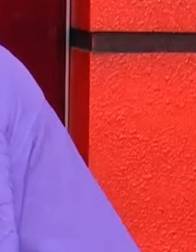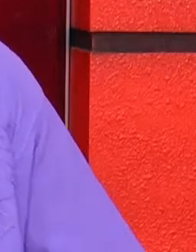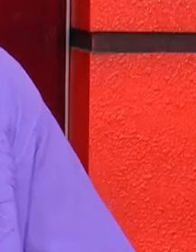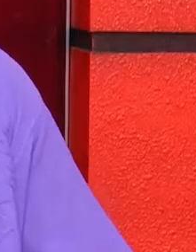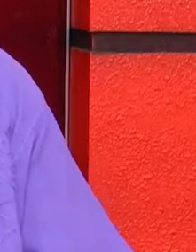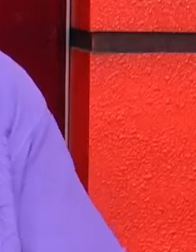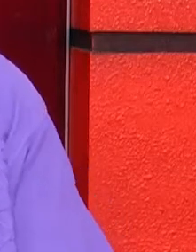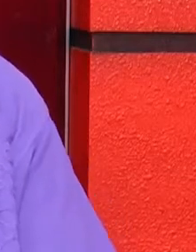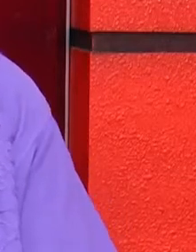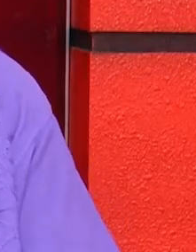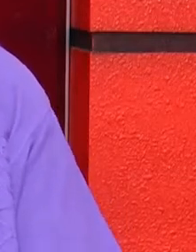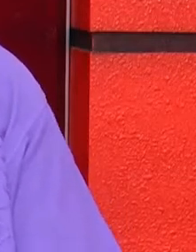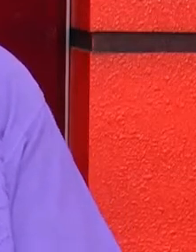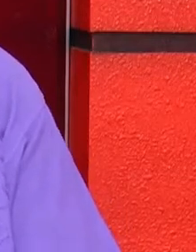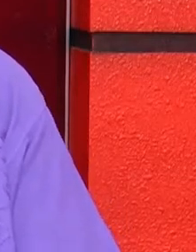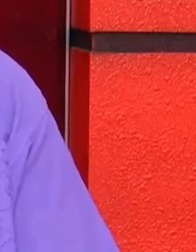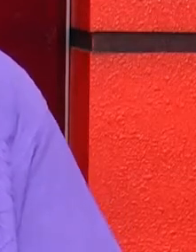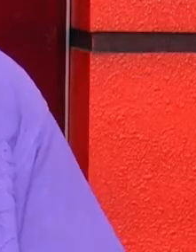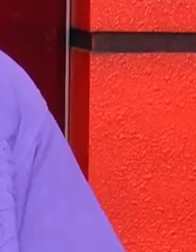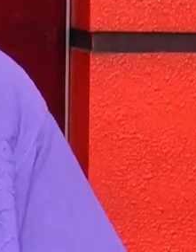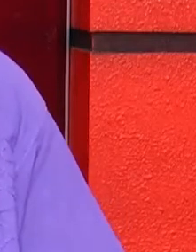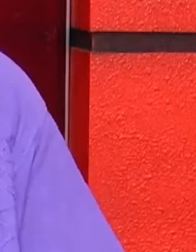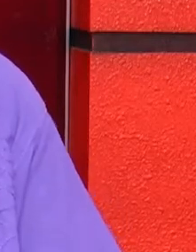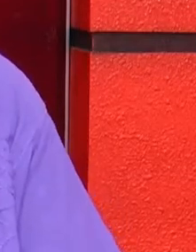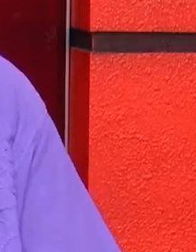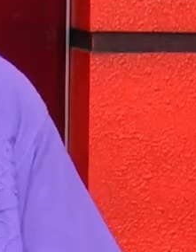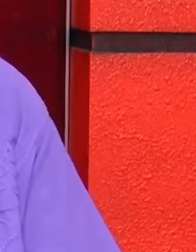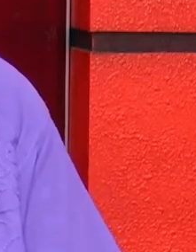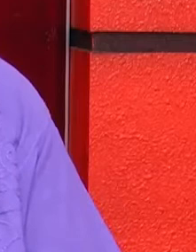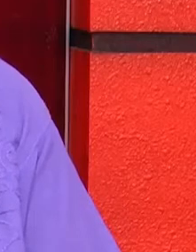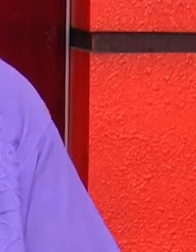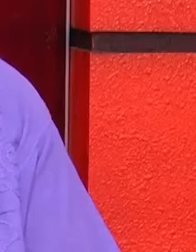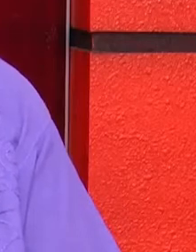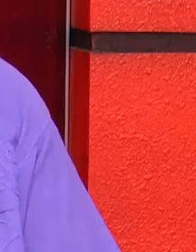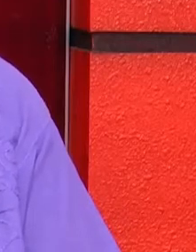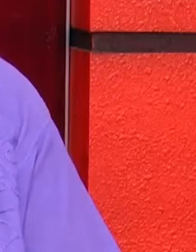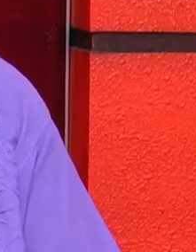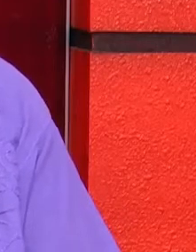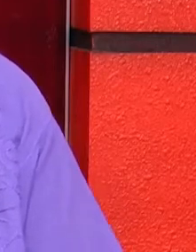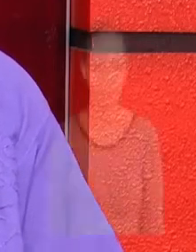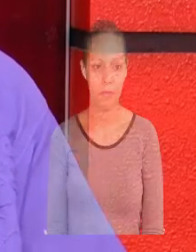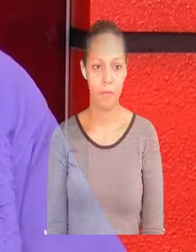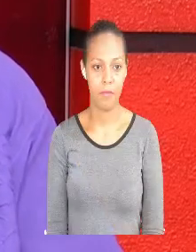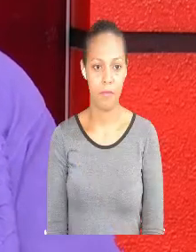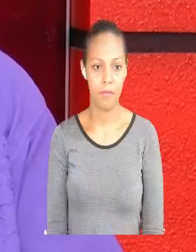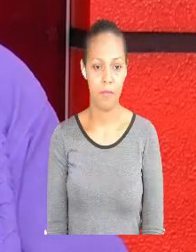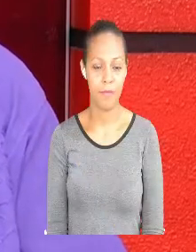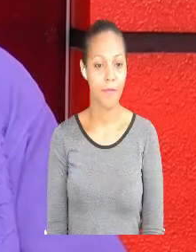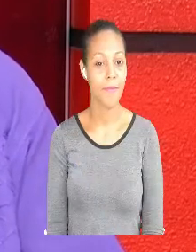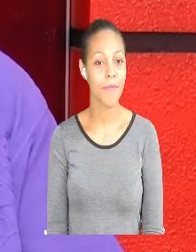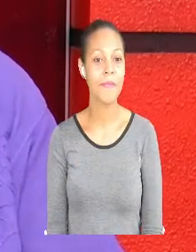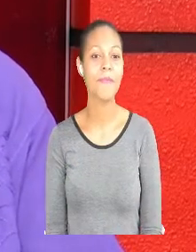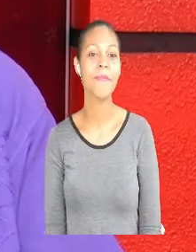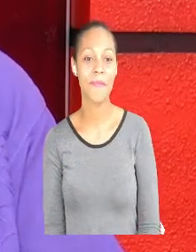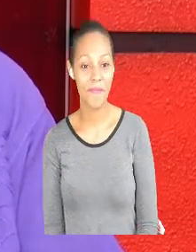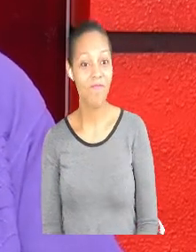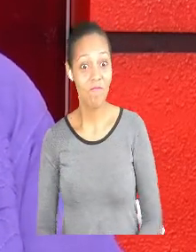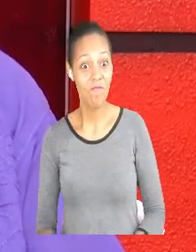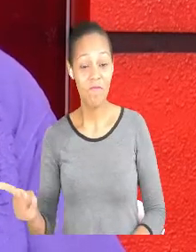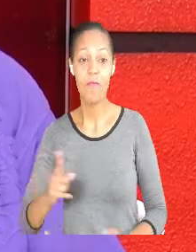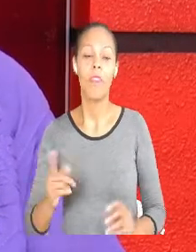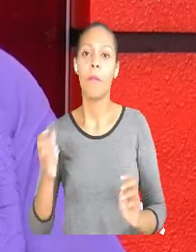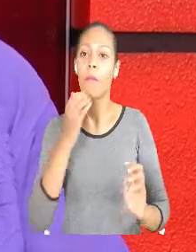como diferentes actividades temáticas porque va enfocado a toda clase público. Entonces los chicos, por ejemplo, muchas veces los papás no saben qué hacer con los